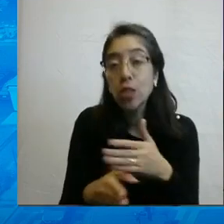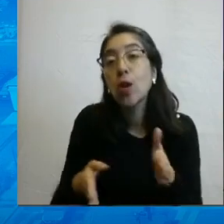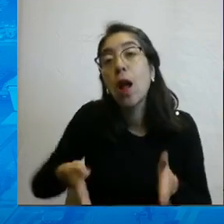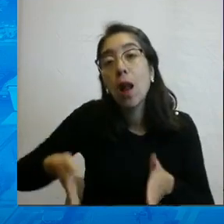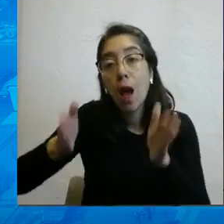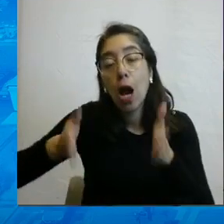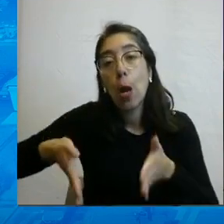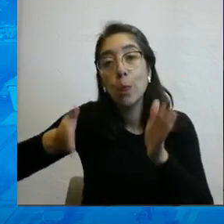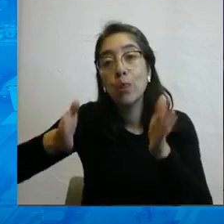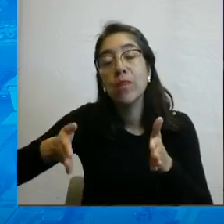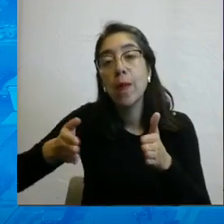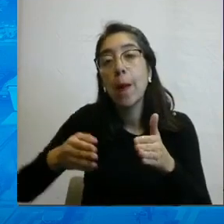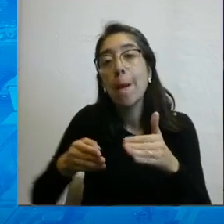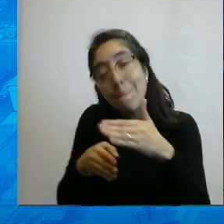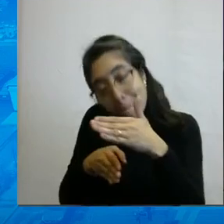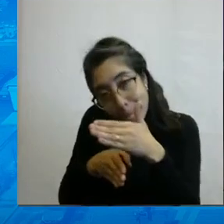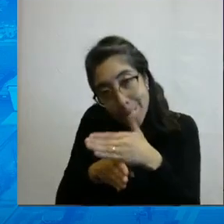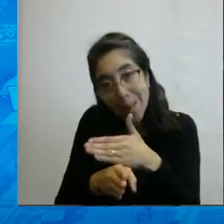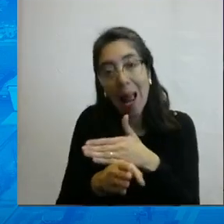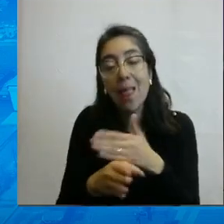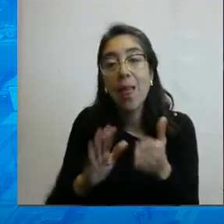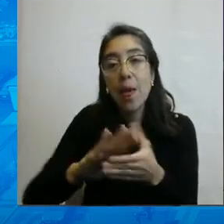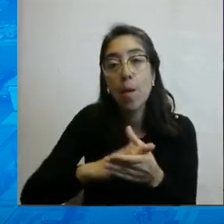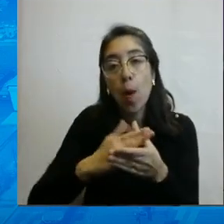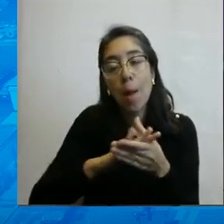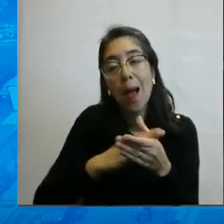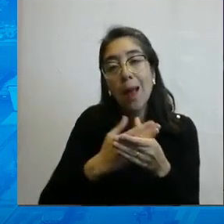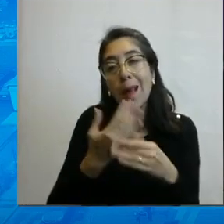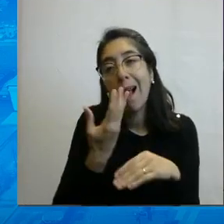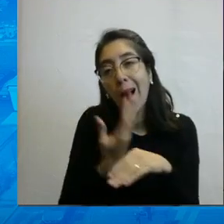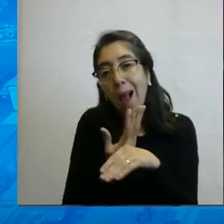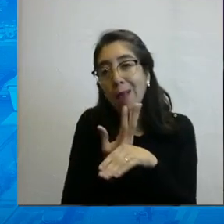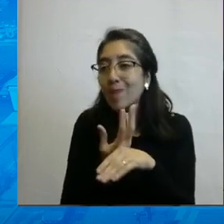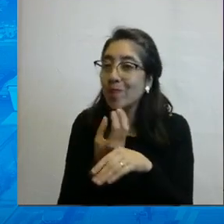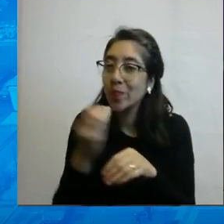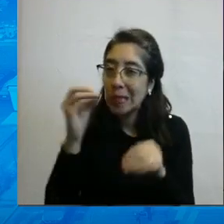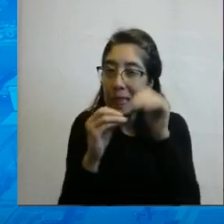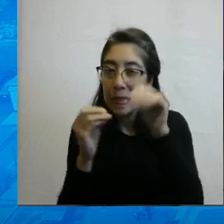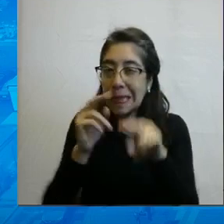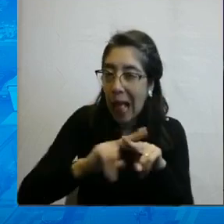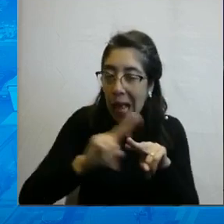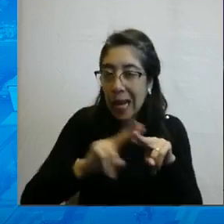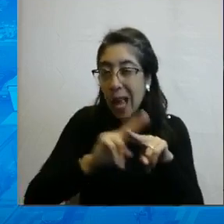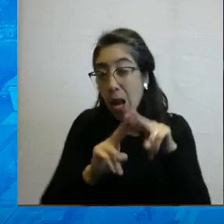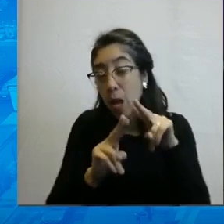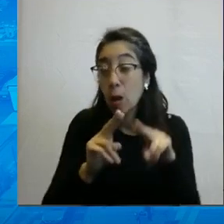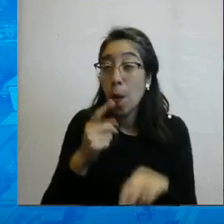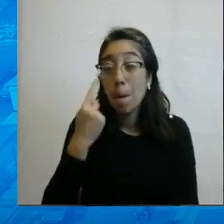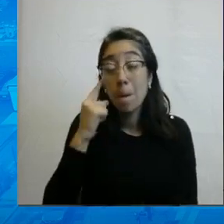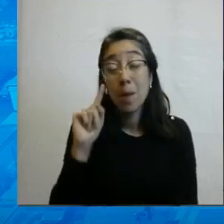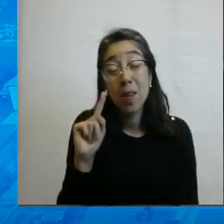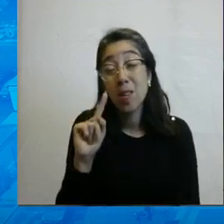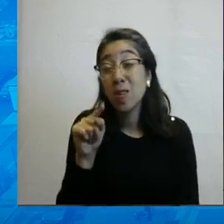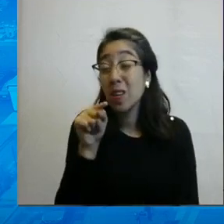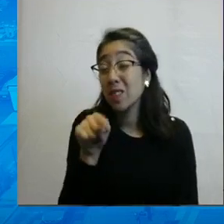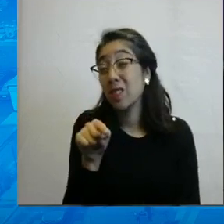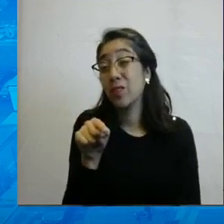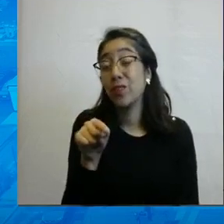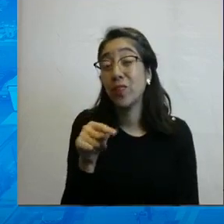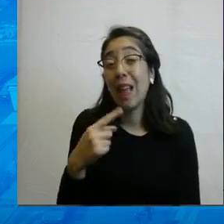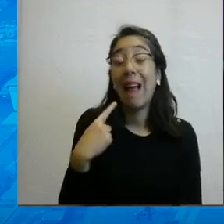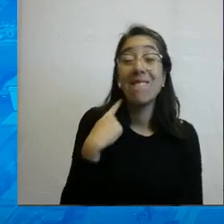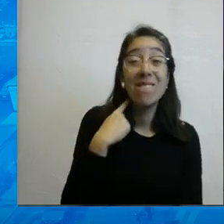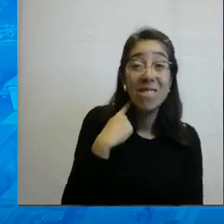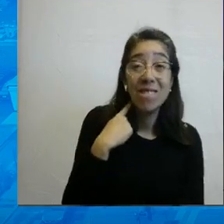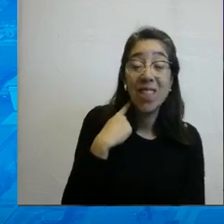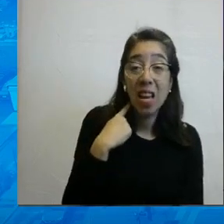donde teóricamente se están haciendo algunas mejoras, pero que la verdad es que hasta el momento lo único que han logrado es que